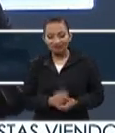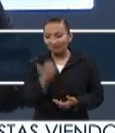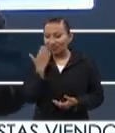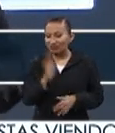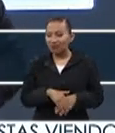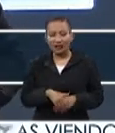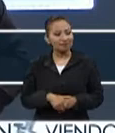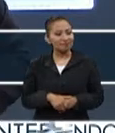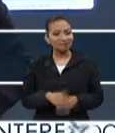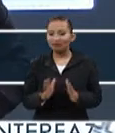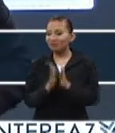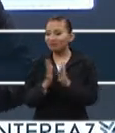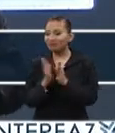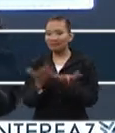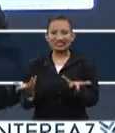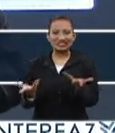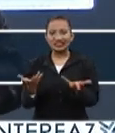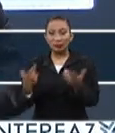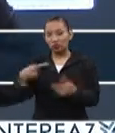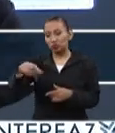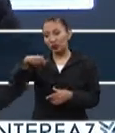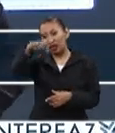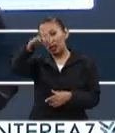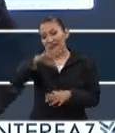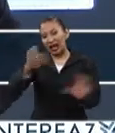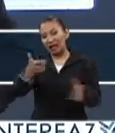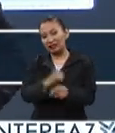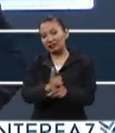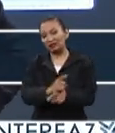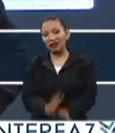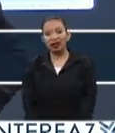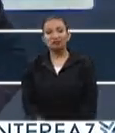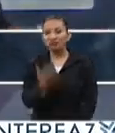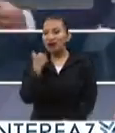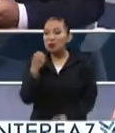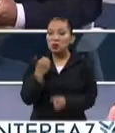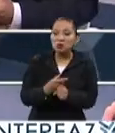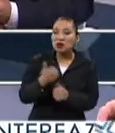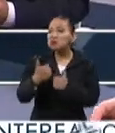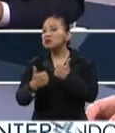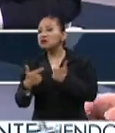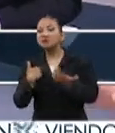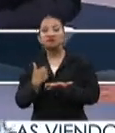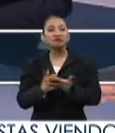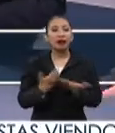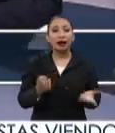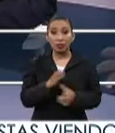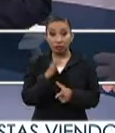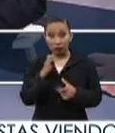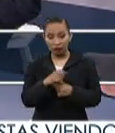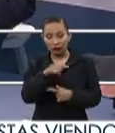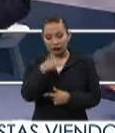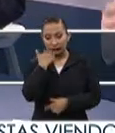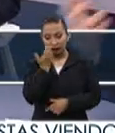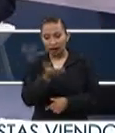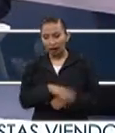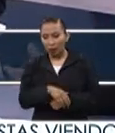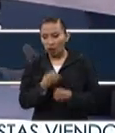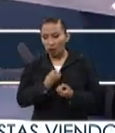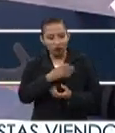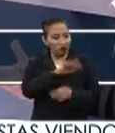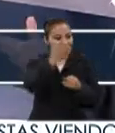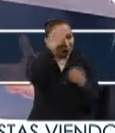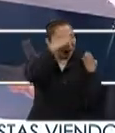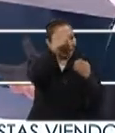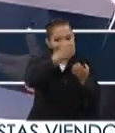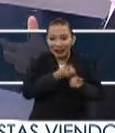querer seguir participando, pero por su edad de que ya pasaba la licenciatura ya no había muchas competencias que le ayudaran. Entonces él quería transmitir toda